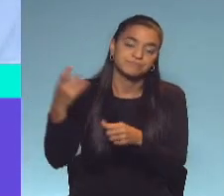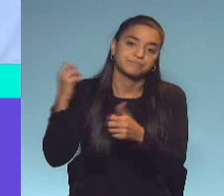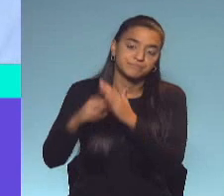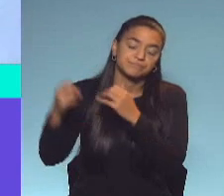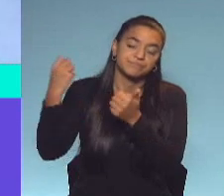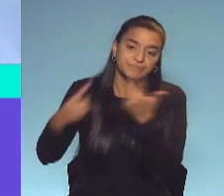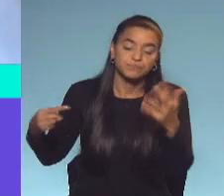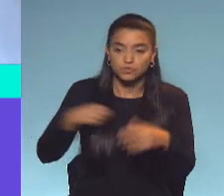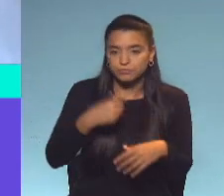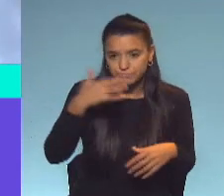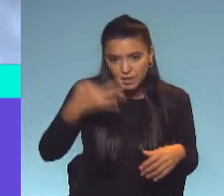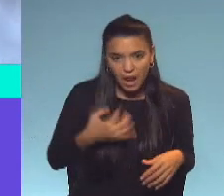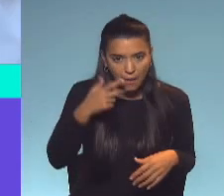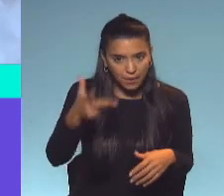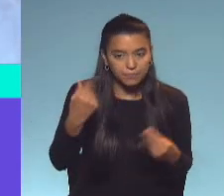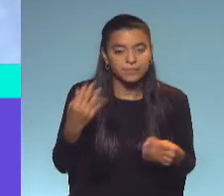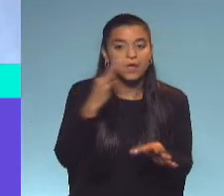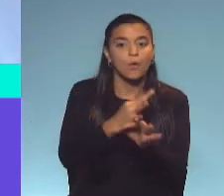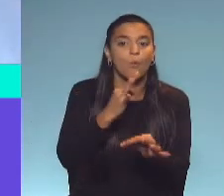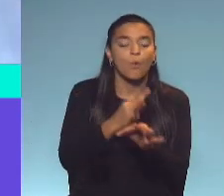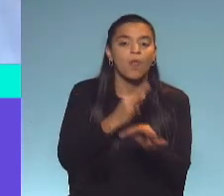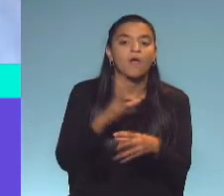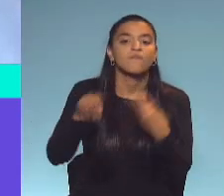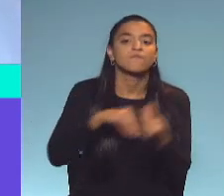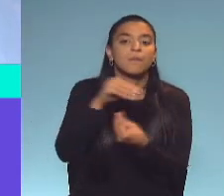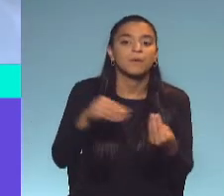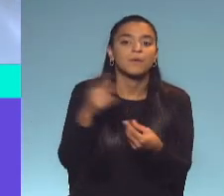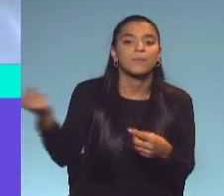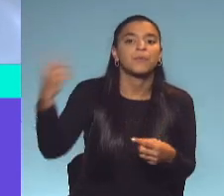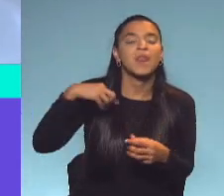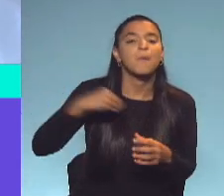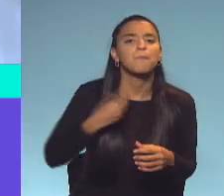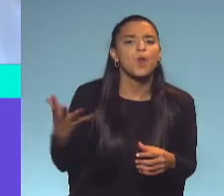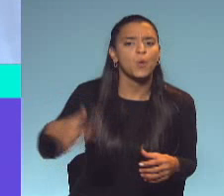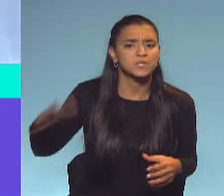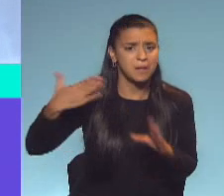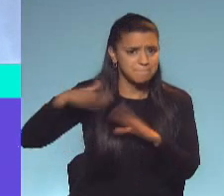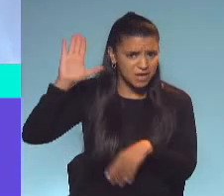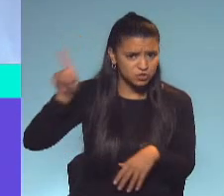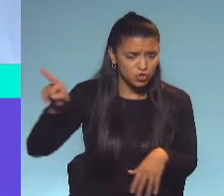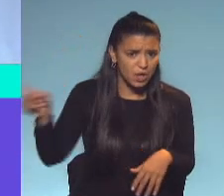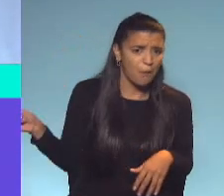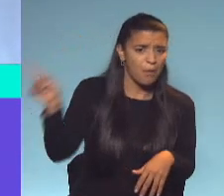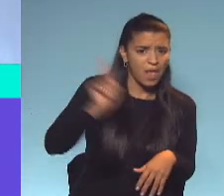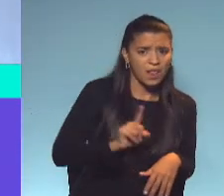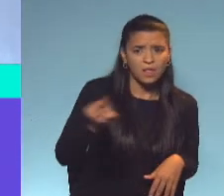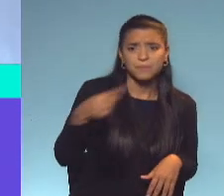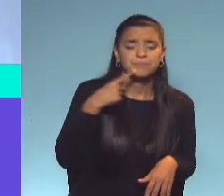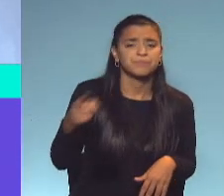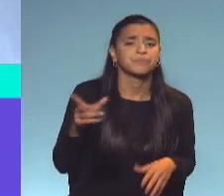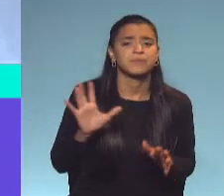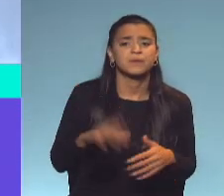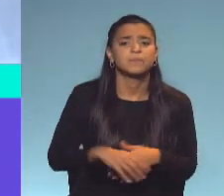a ser sincera, nosotros tenemos escuelas con familias que vienen de provincia en su mayoría, y no hemos